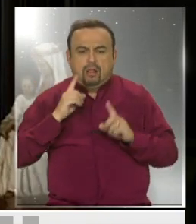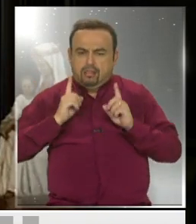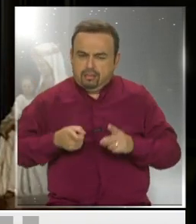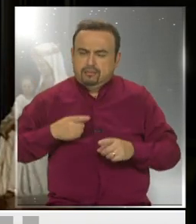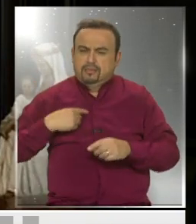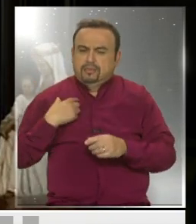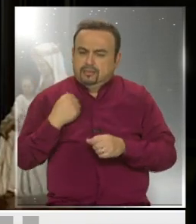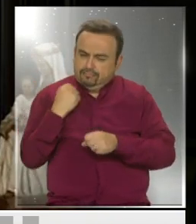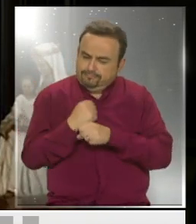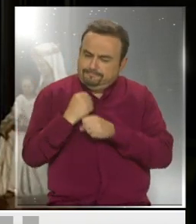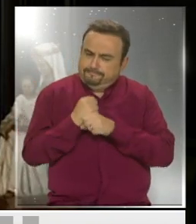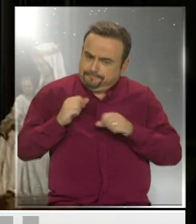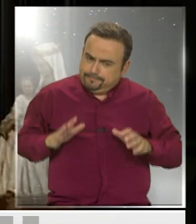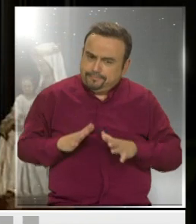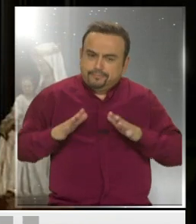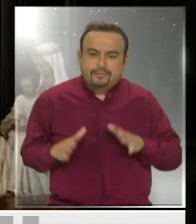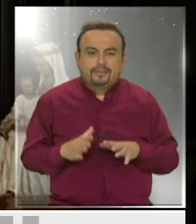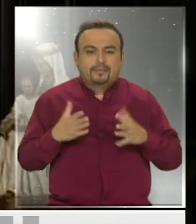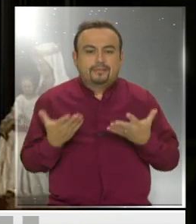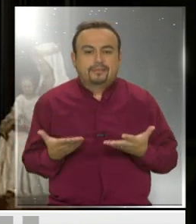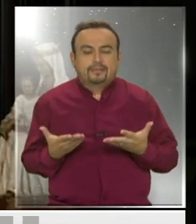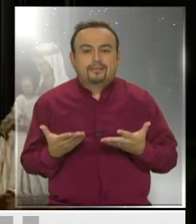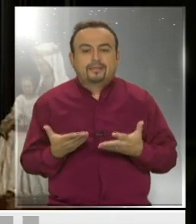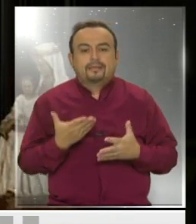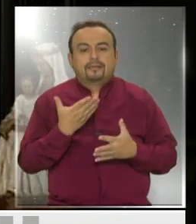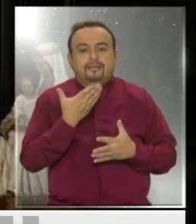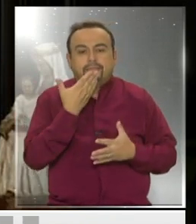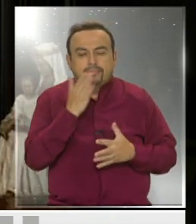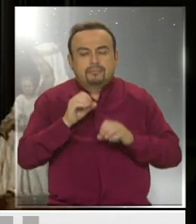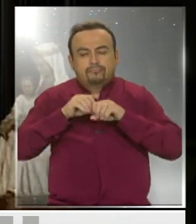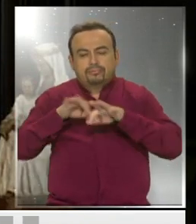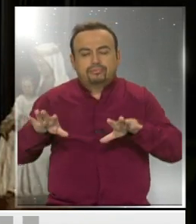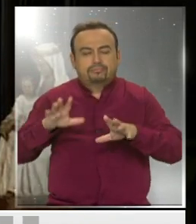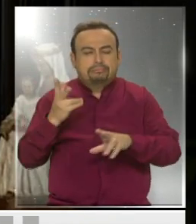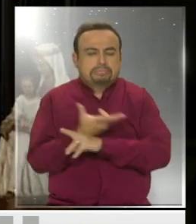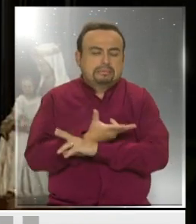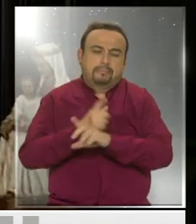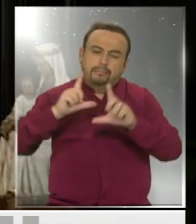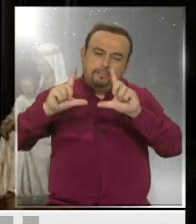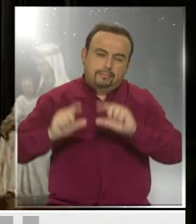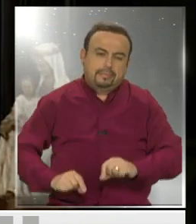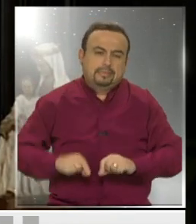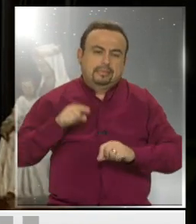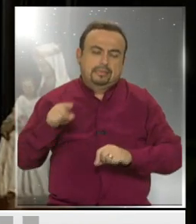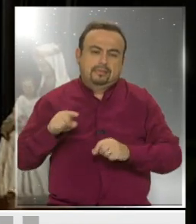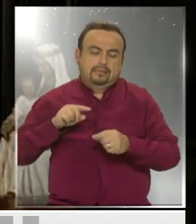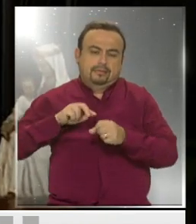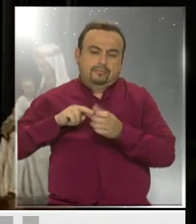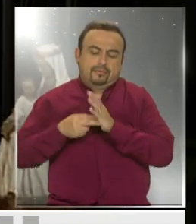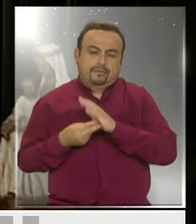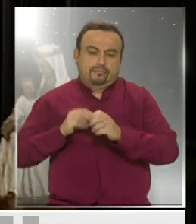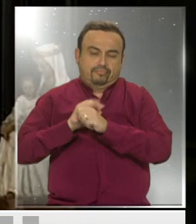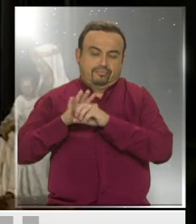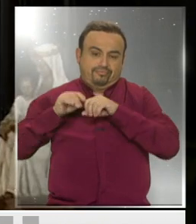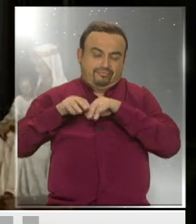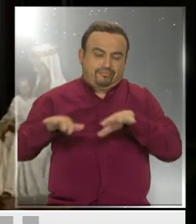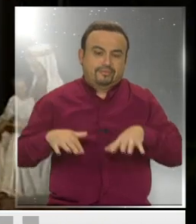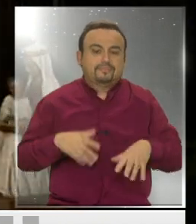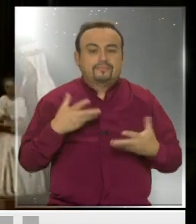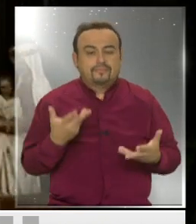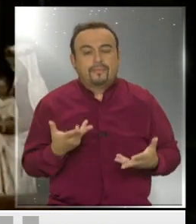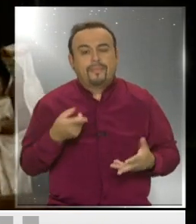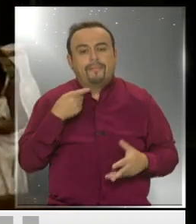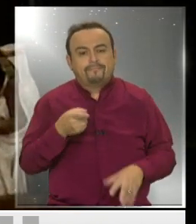trabajando por tener a menor cantidad de daño posible con esta tremenda pandemia doctor a esta hora de la noche muchos padres